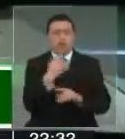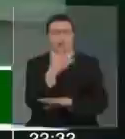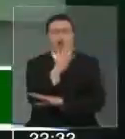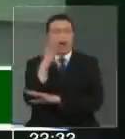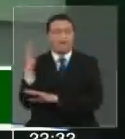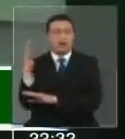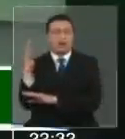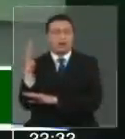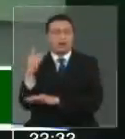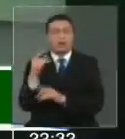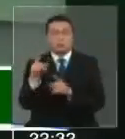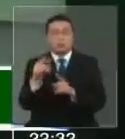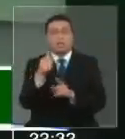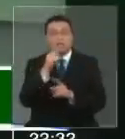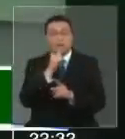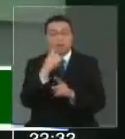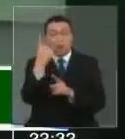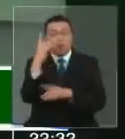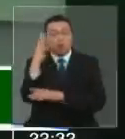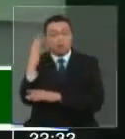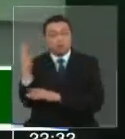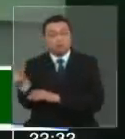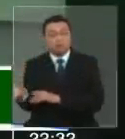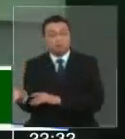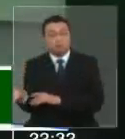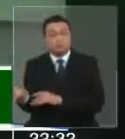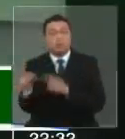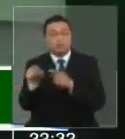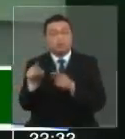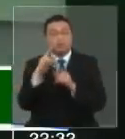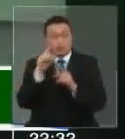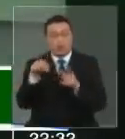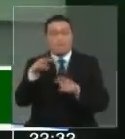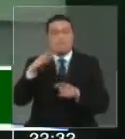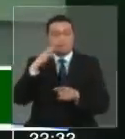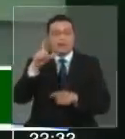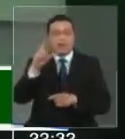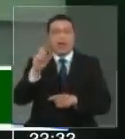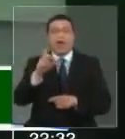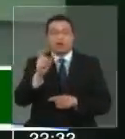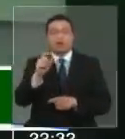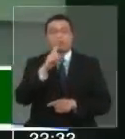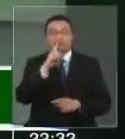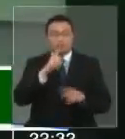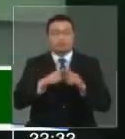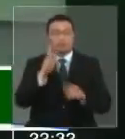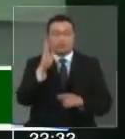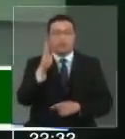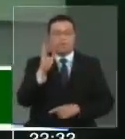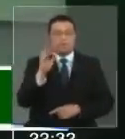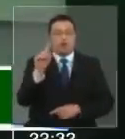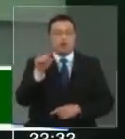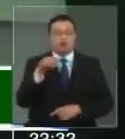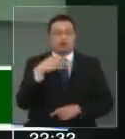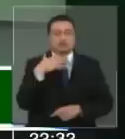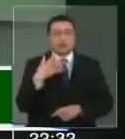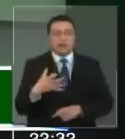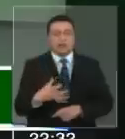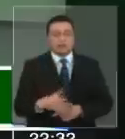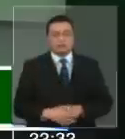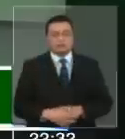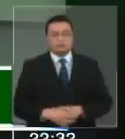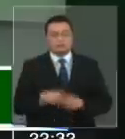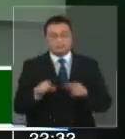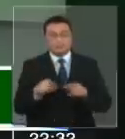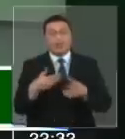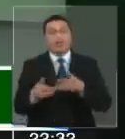árboles, y si faltara uno solo, no existiría ese milagro que se llama bosque. Cuéntale a toda la gente